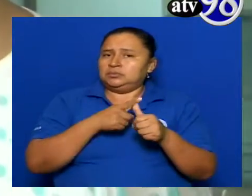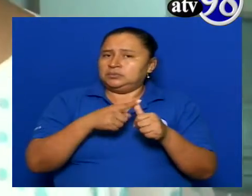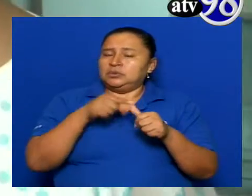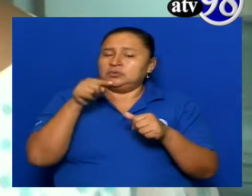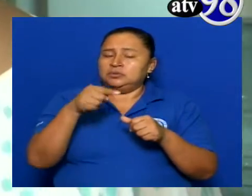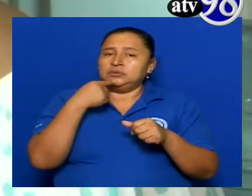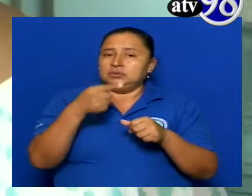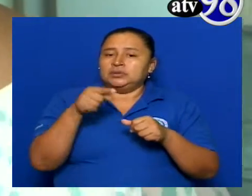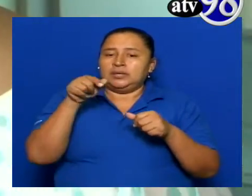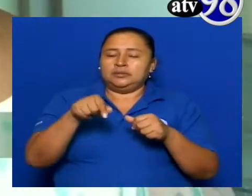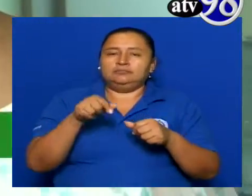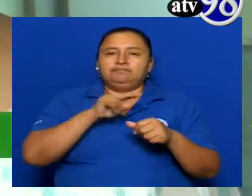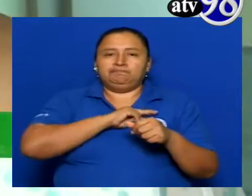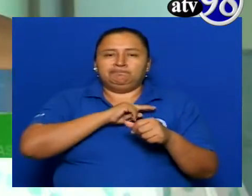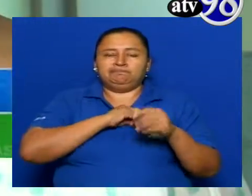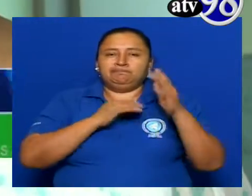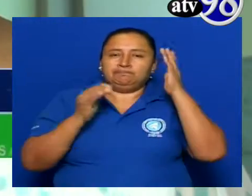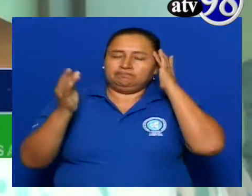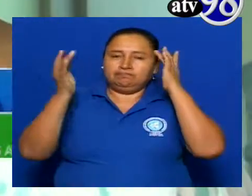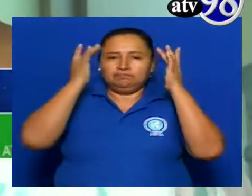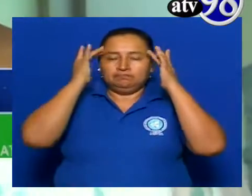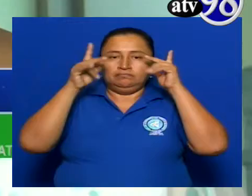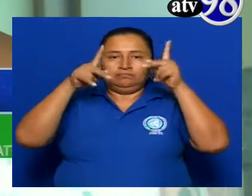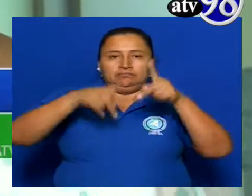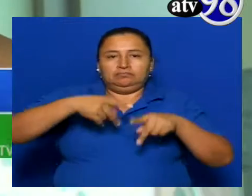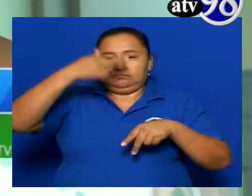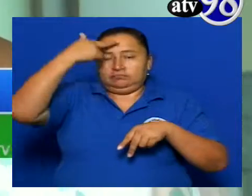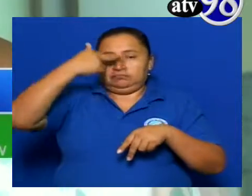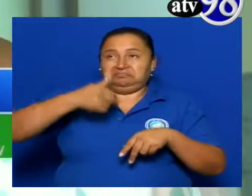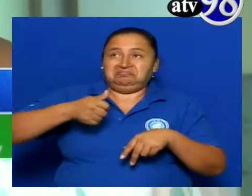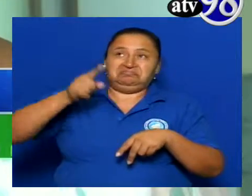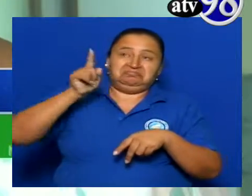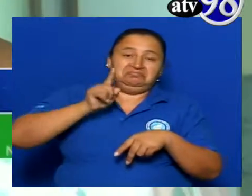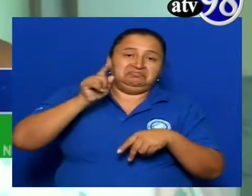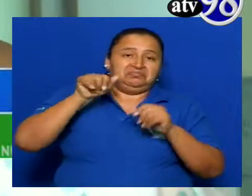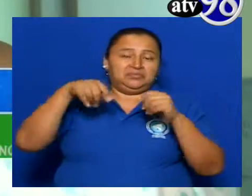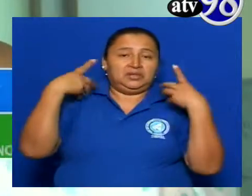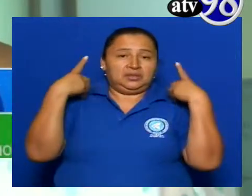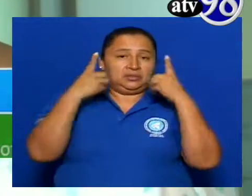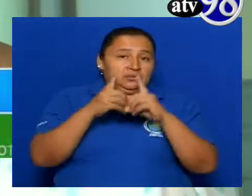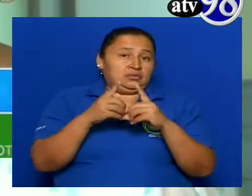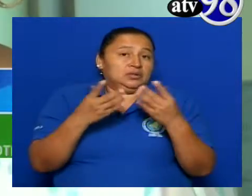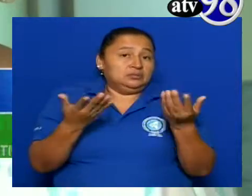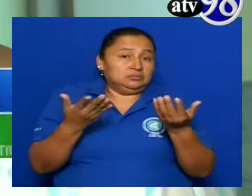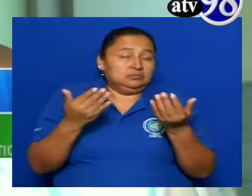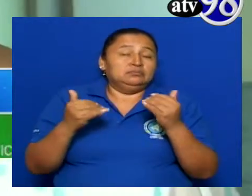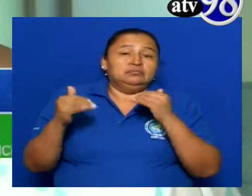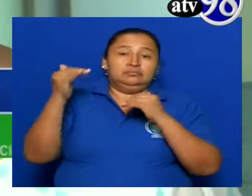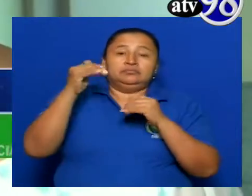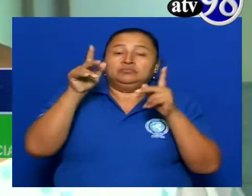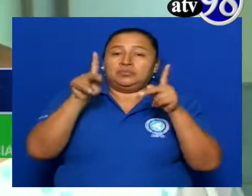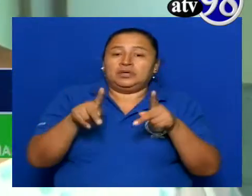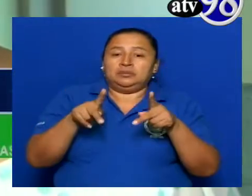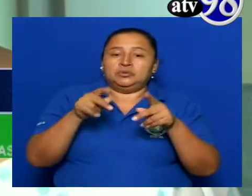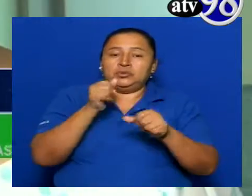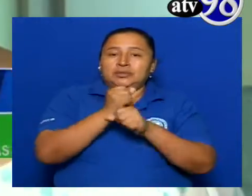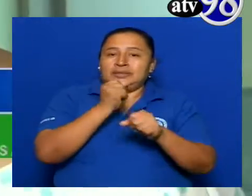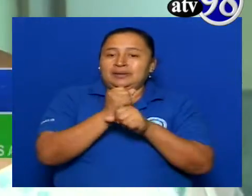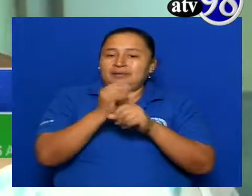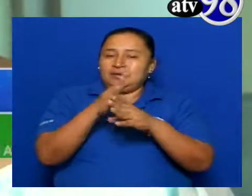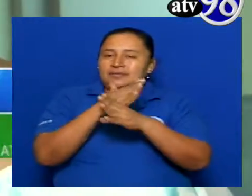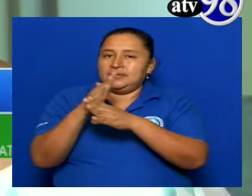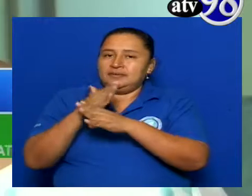dando porque hay una preocupación de las autoridades superiores para que los funcionarios públicos,